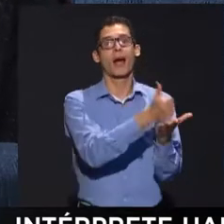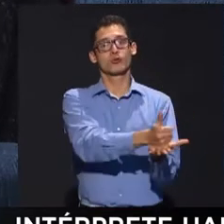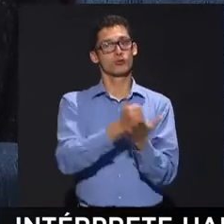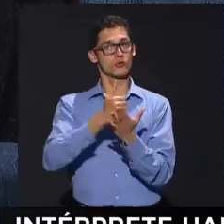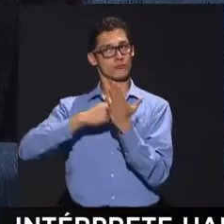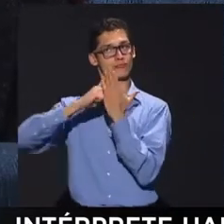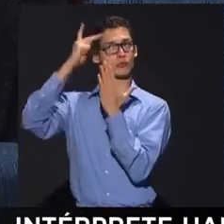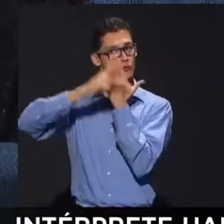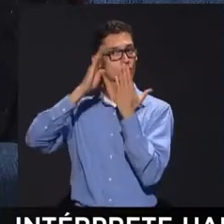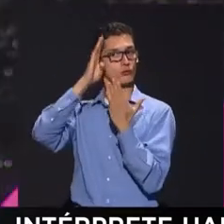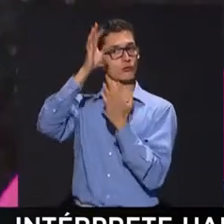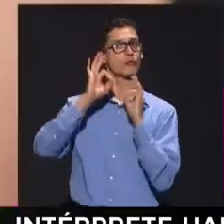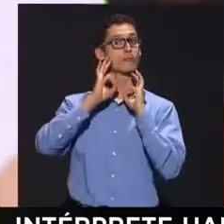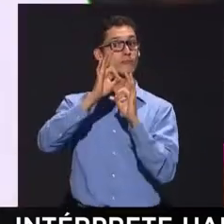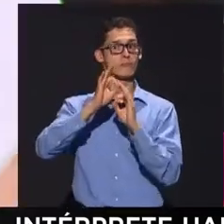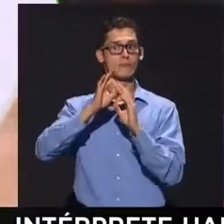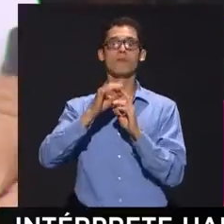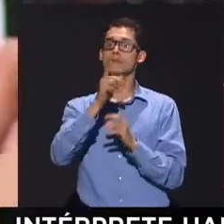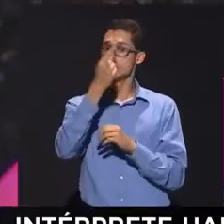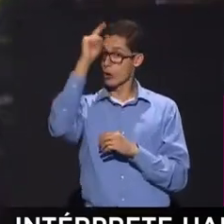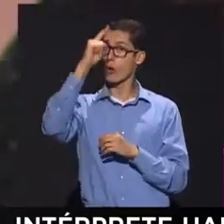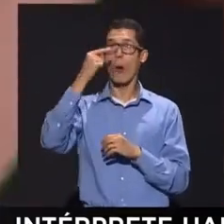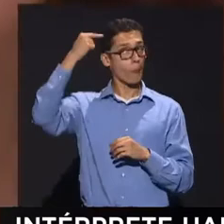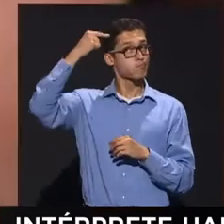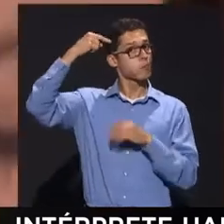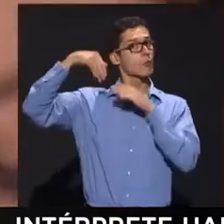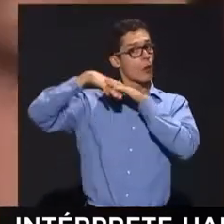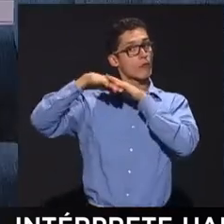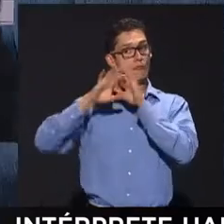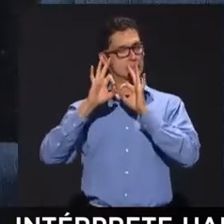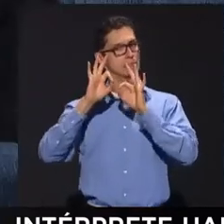Estar en silencio nos está estimulando la evaluación.